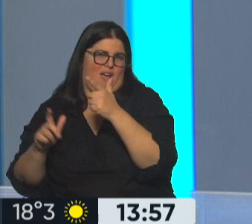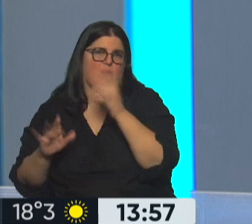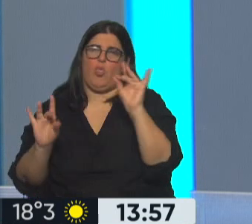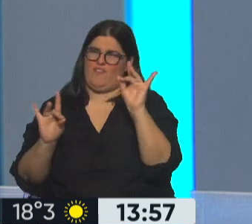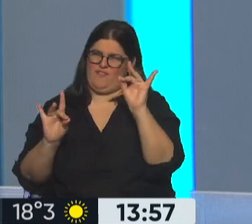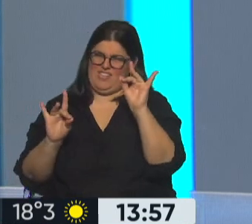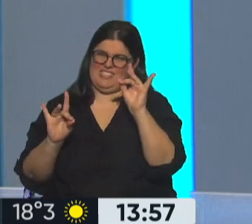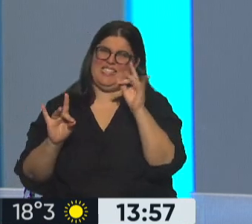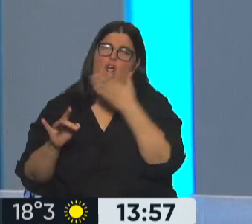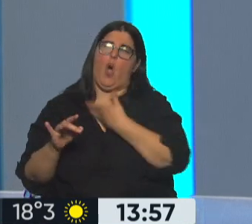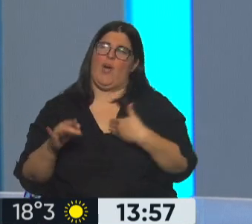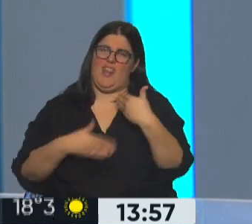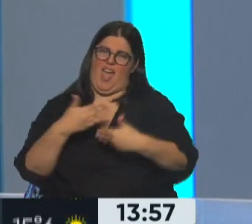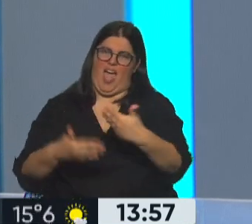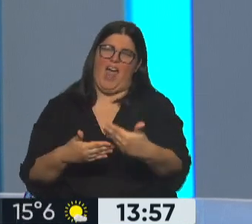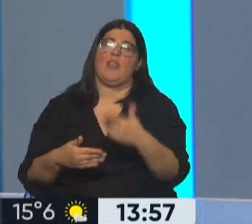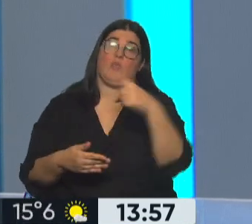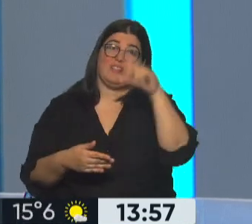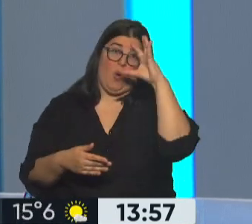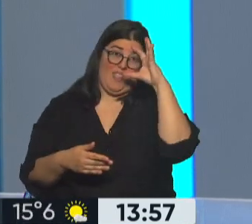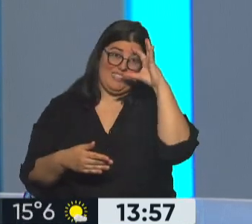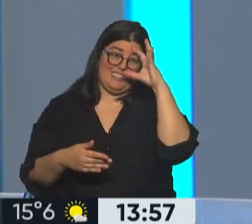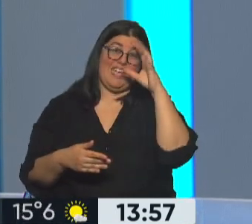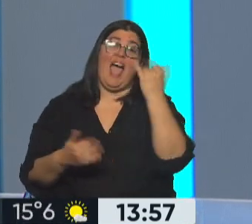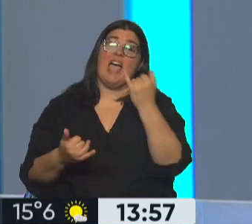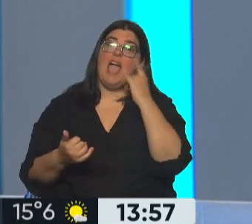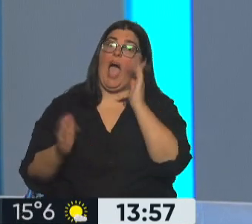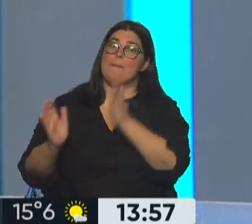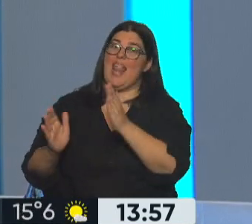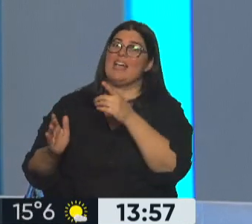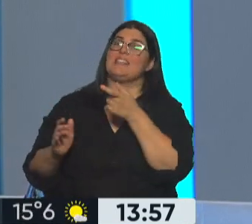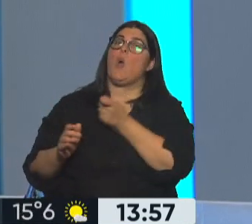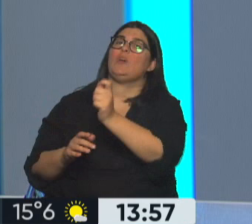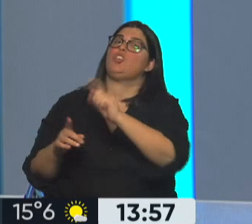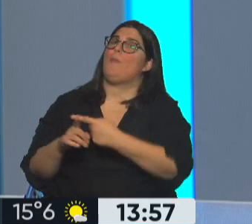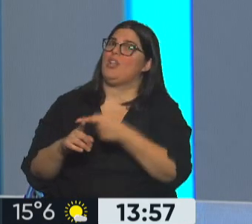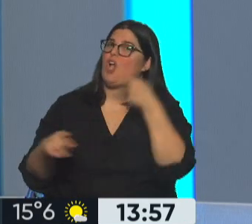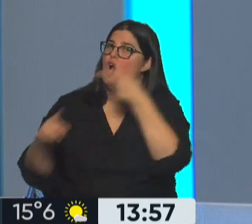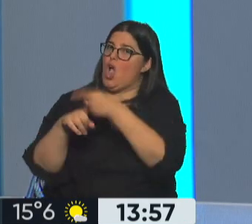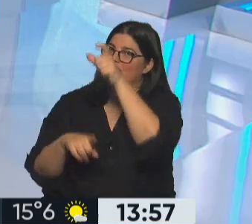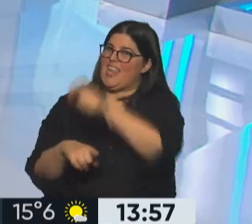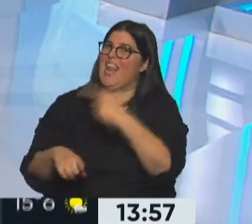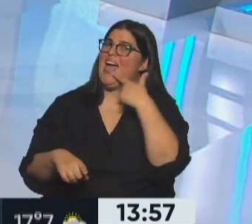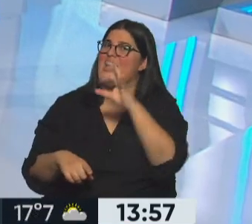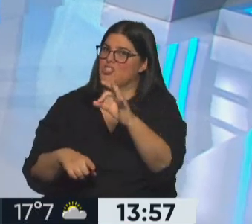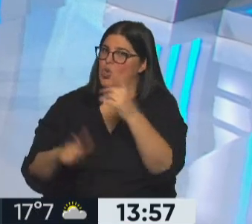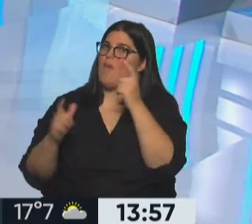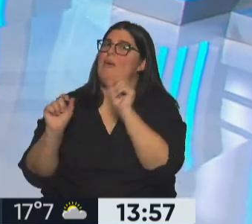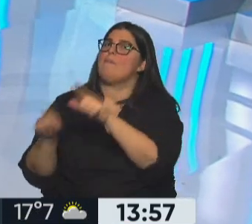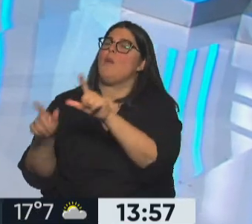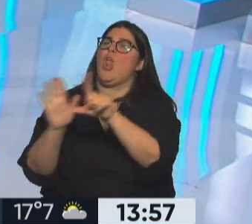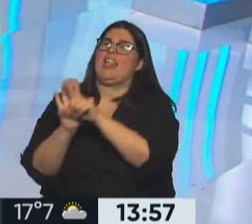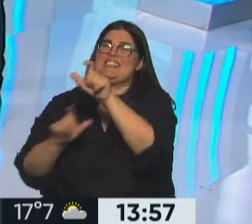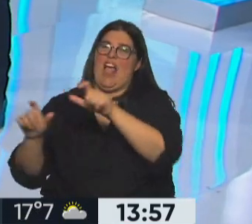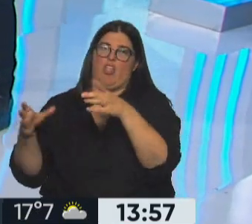que la muerte cruzada llega después de la amenaza de juicio político para con Lasso, producto que no tenía, entre otras cosas, que no tenía legisladores propios. Exacto. Bueno, lo decíamos,